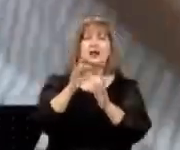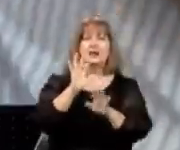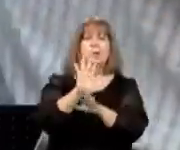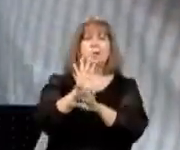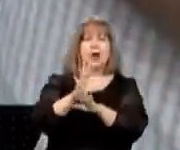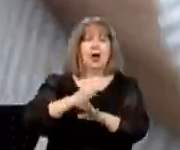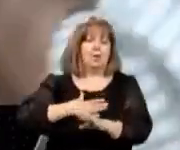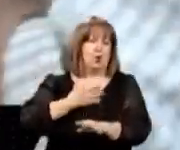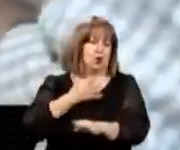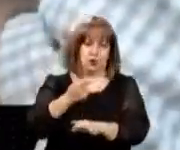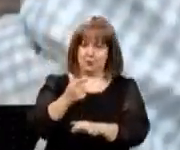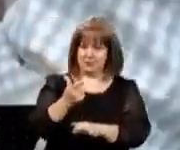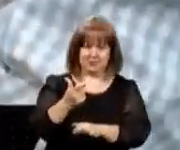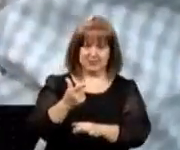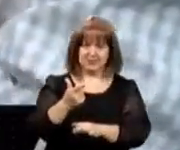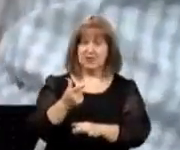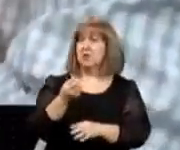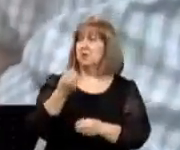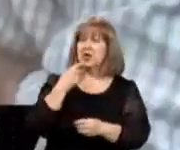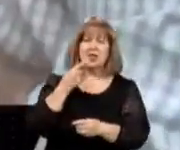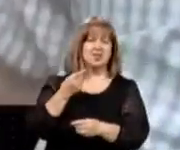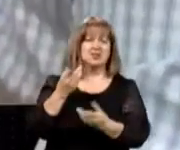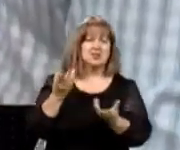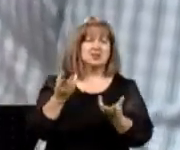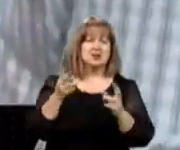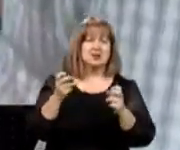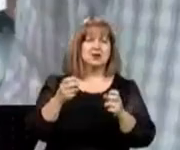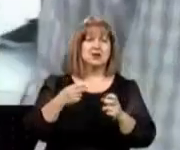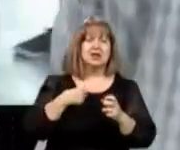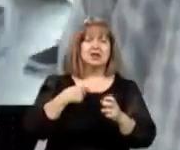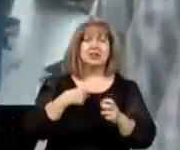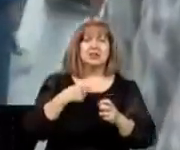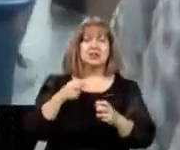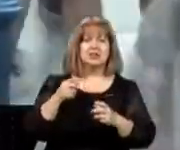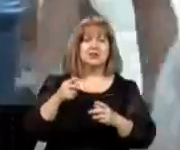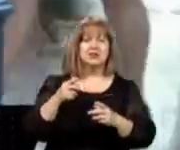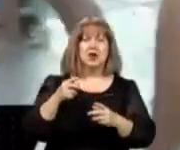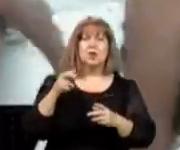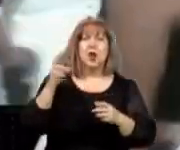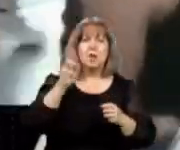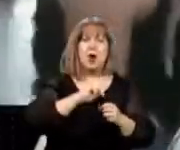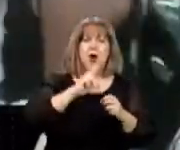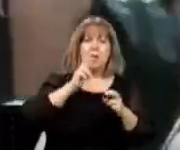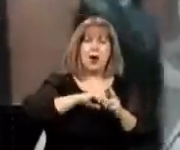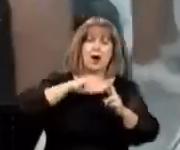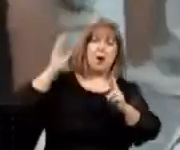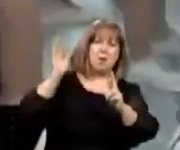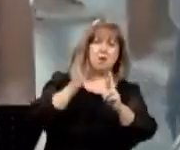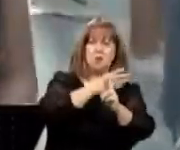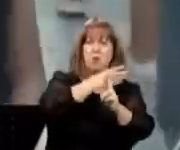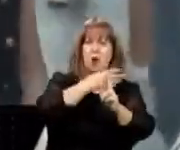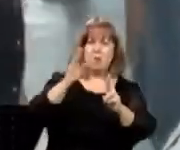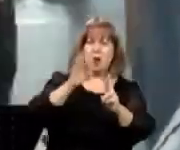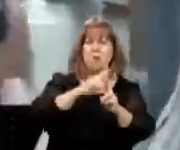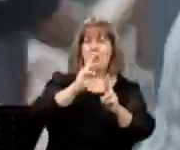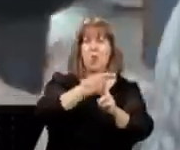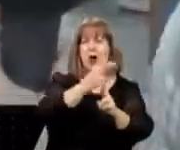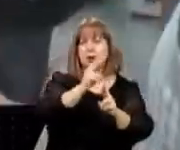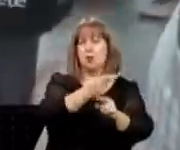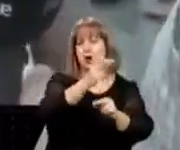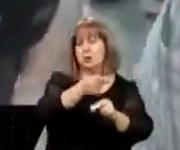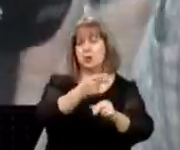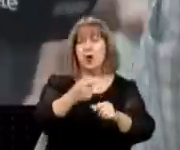amor. Bueno, ¿por qué elegiste ese cartel? Por todos los femicidios que están habiendo y las mujeres que no hablan y se quedan calladas por